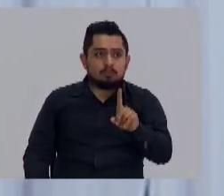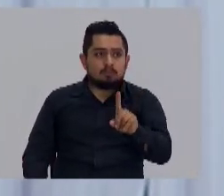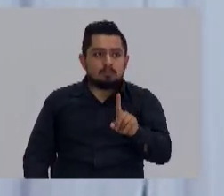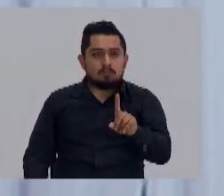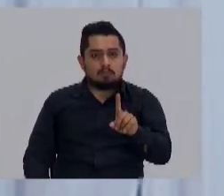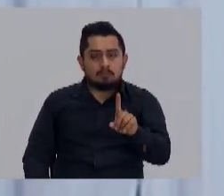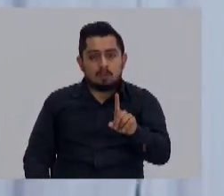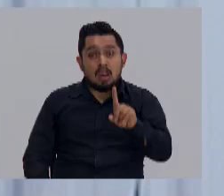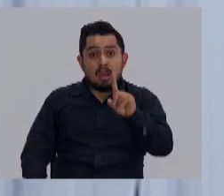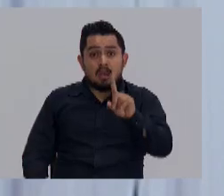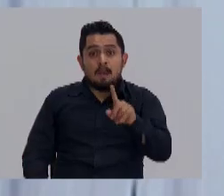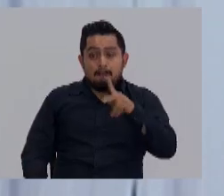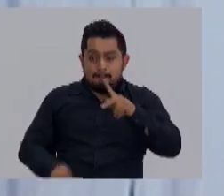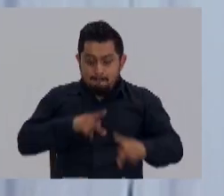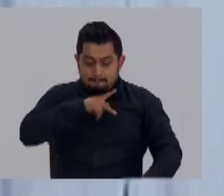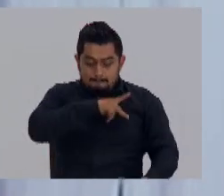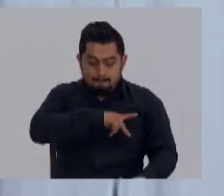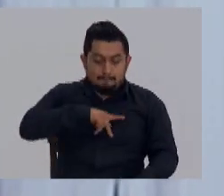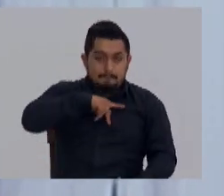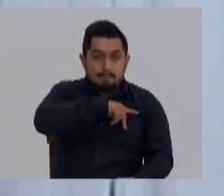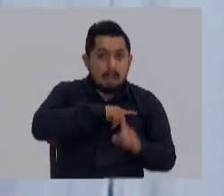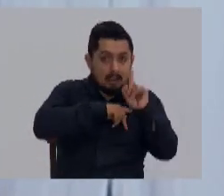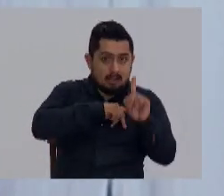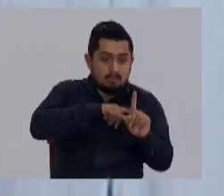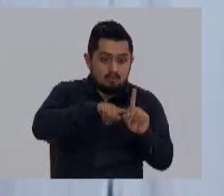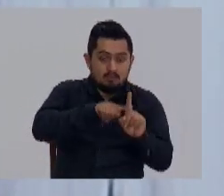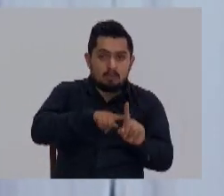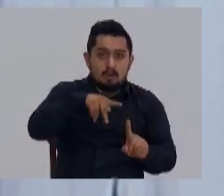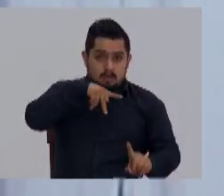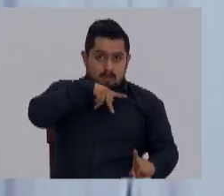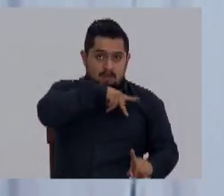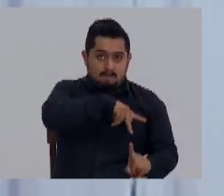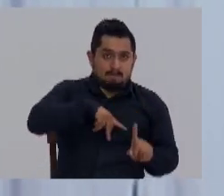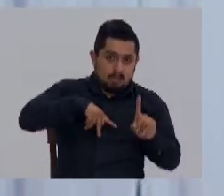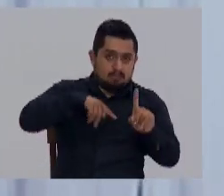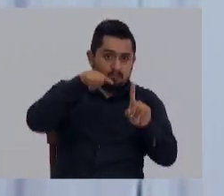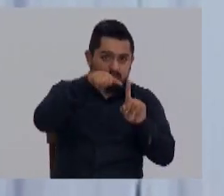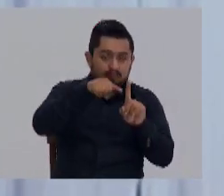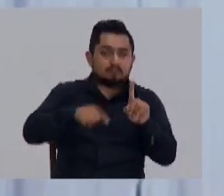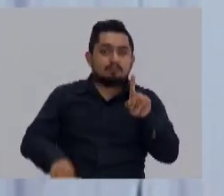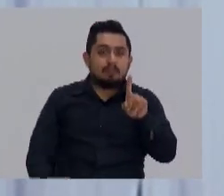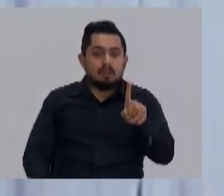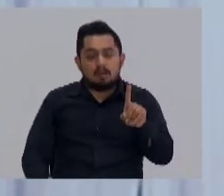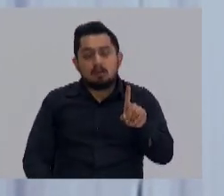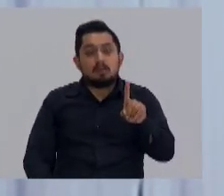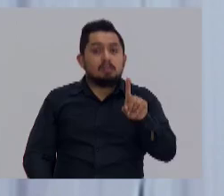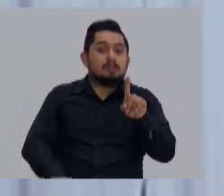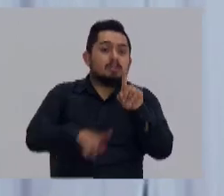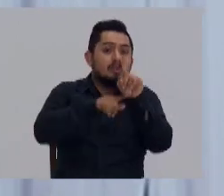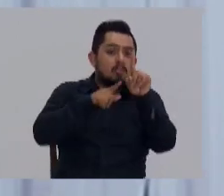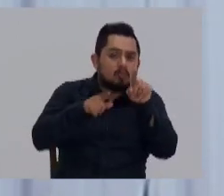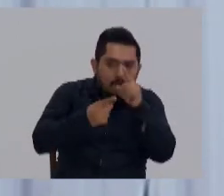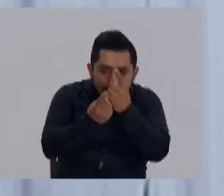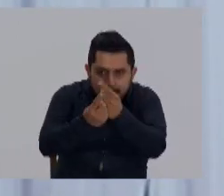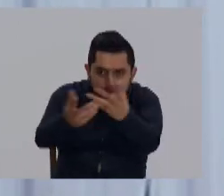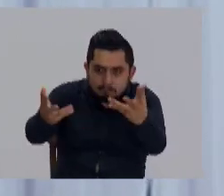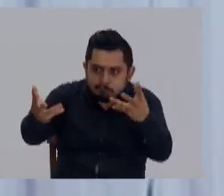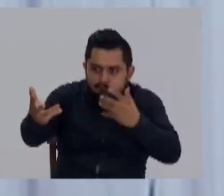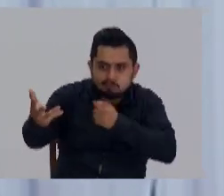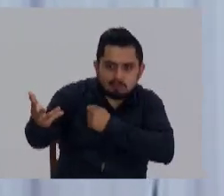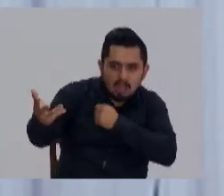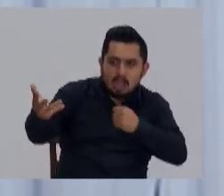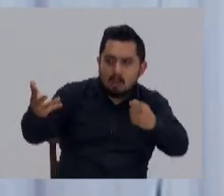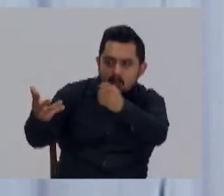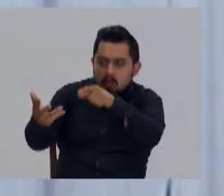el apóstol Pablo escribe en 2 Corintios 7, 1. Así que, amados, puesto que